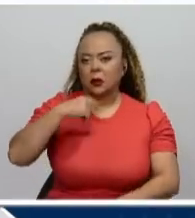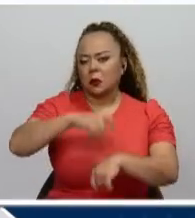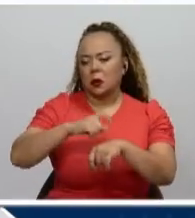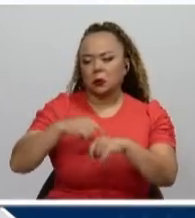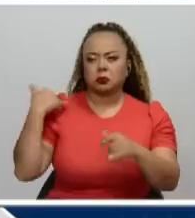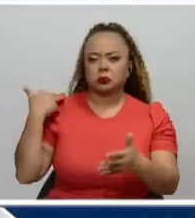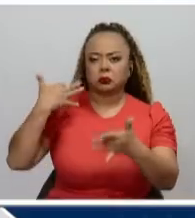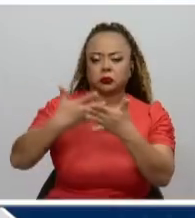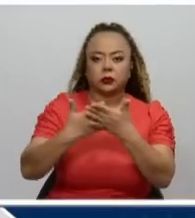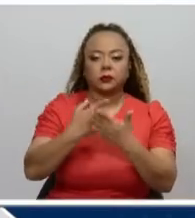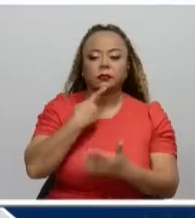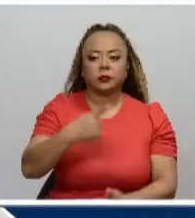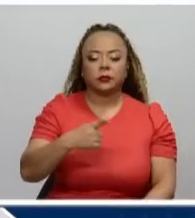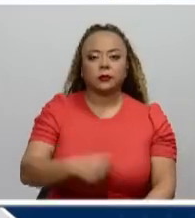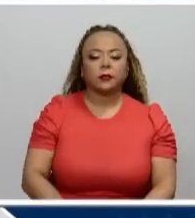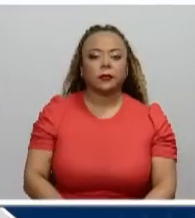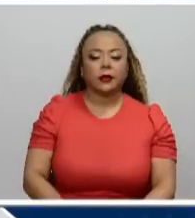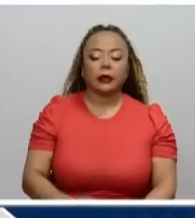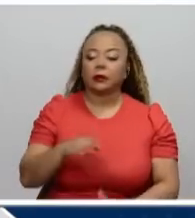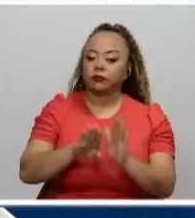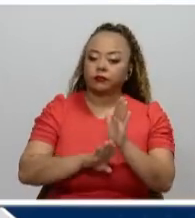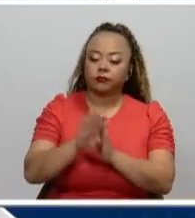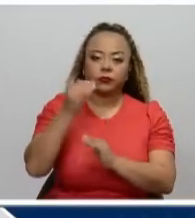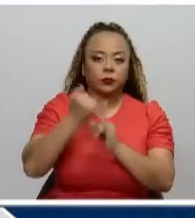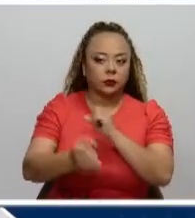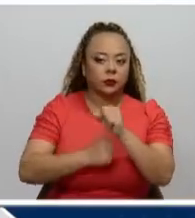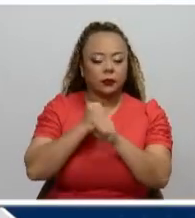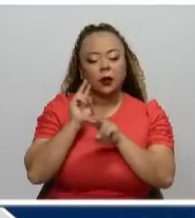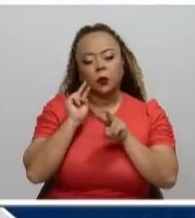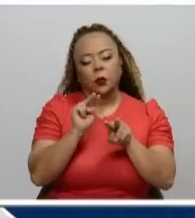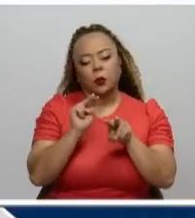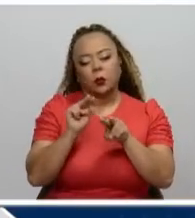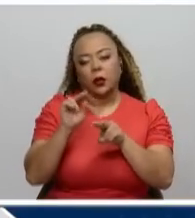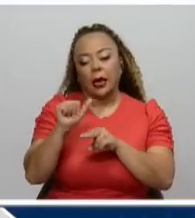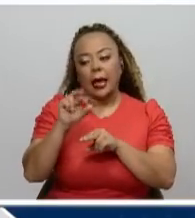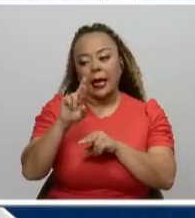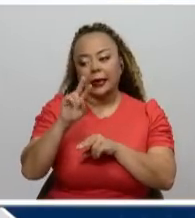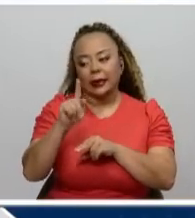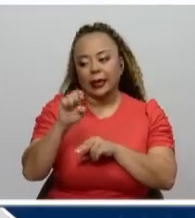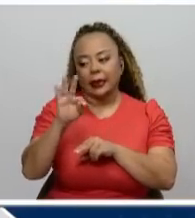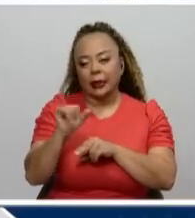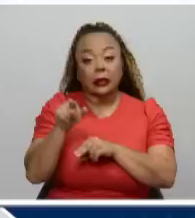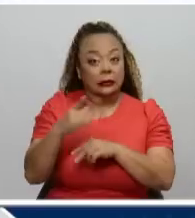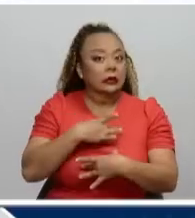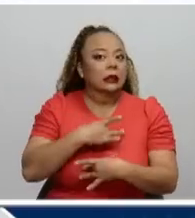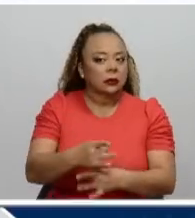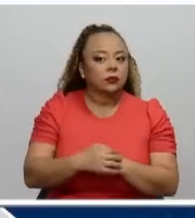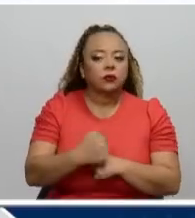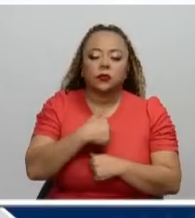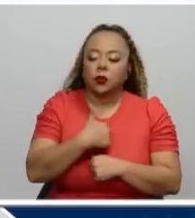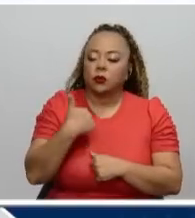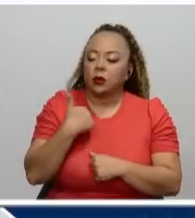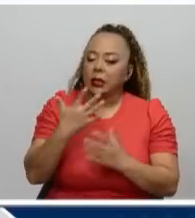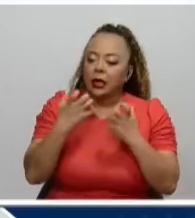ahora lo dijo Cage ha venido creciendo los últimos años bajo la mirada mikel arteta también es muy interesante lo de León Quesada yo tengo